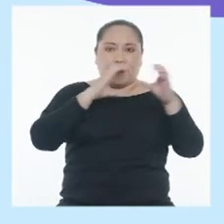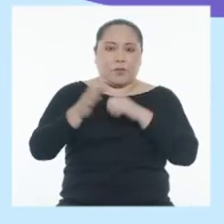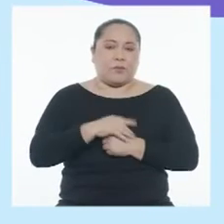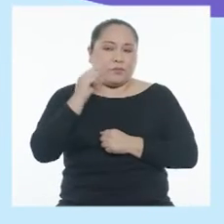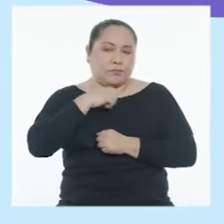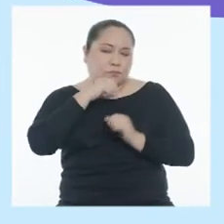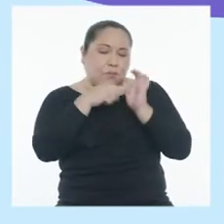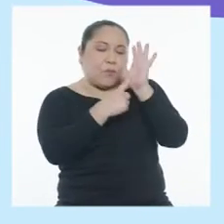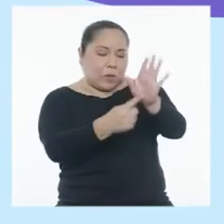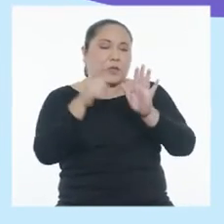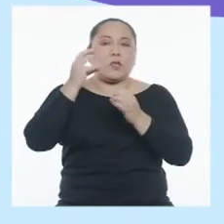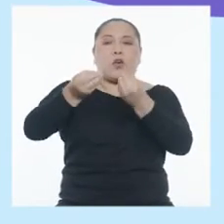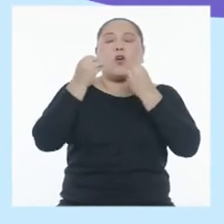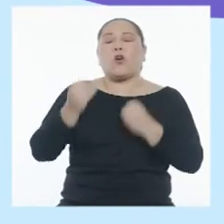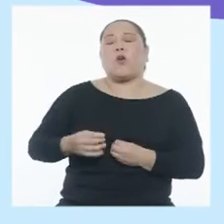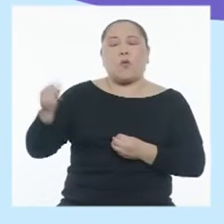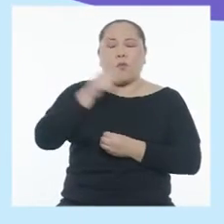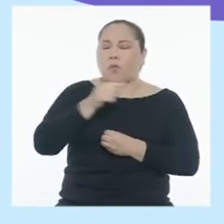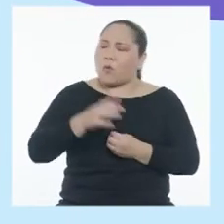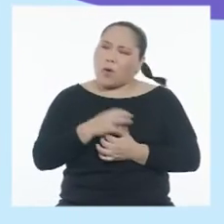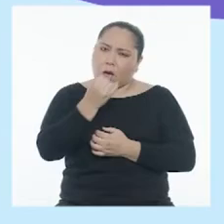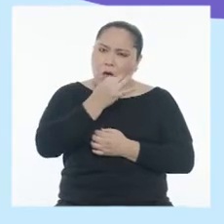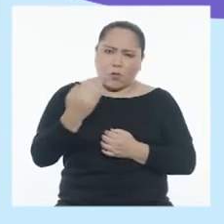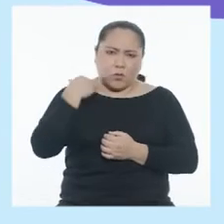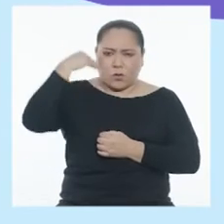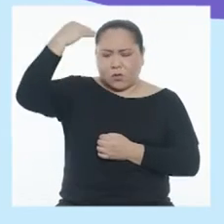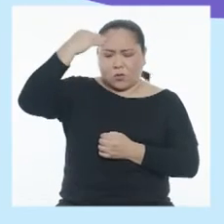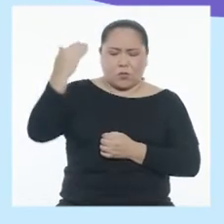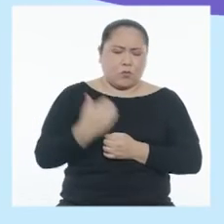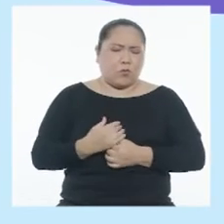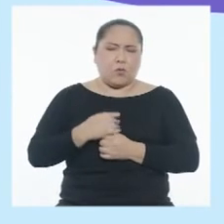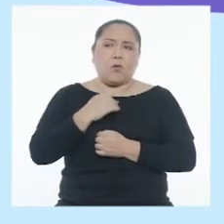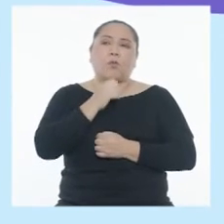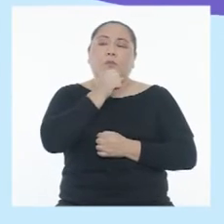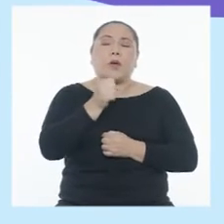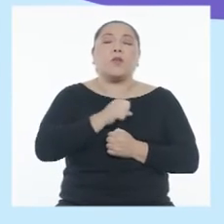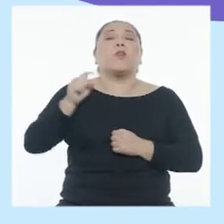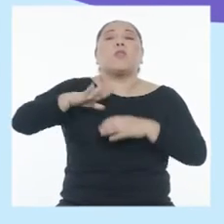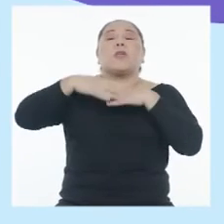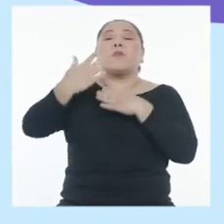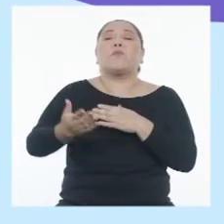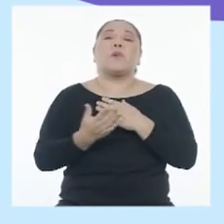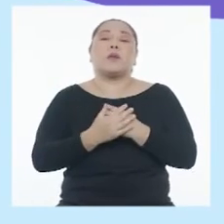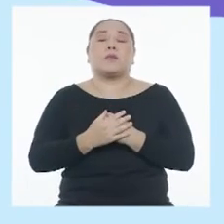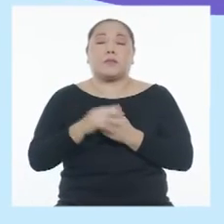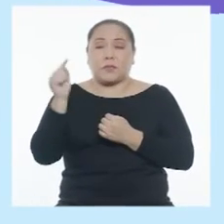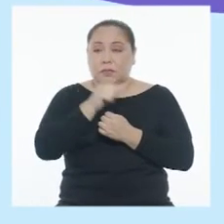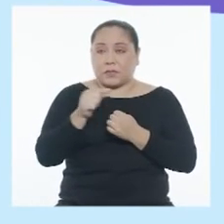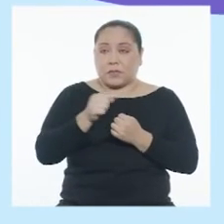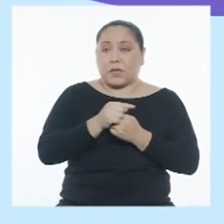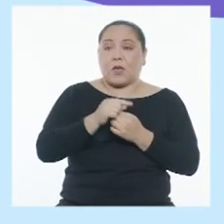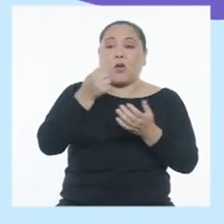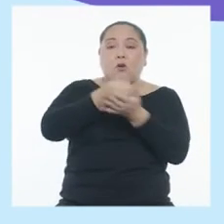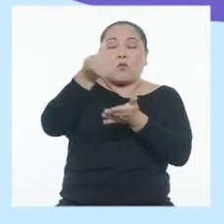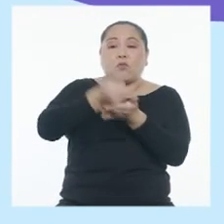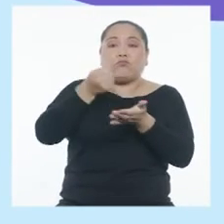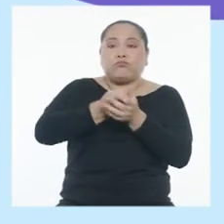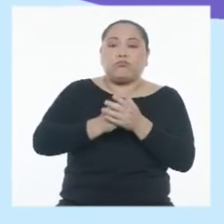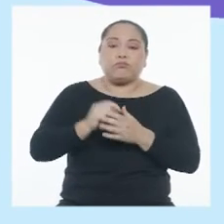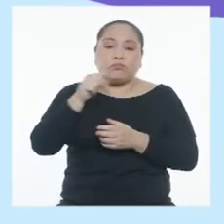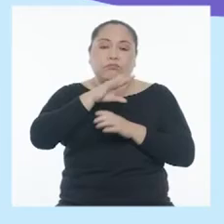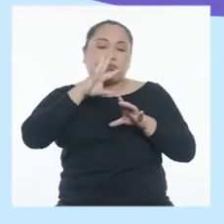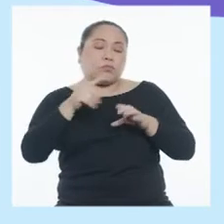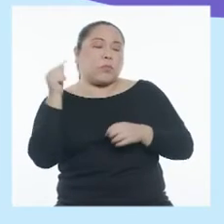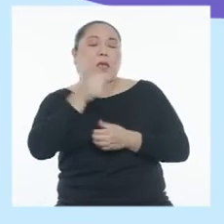información hacen notar robos a diversos adultos mayores que van a cobrar su pensión luego de salir del Banco de la Nación.